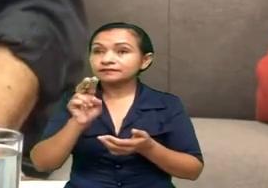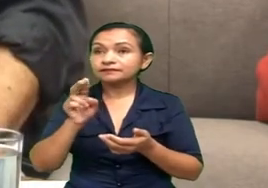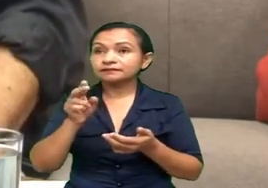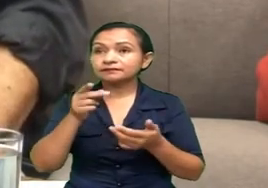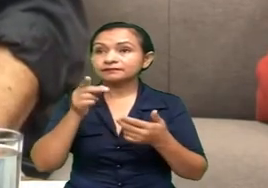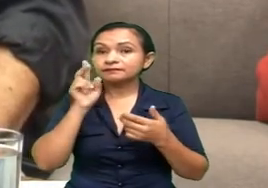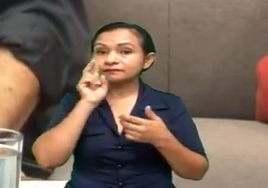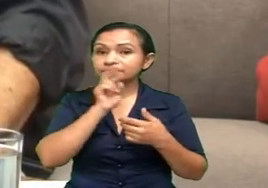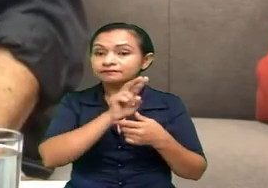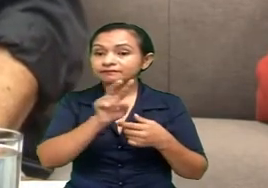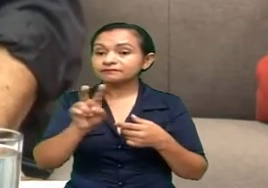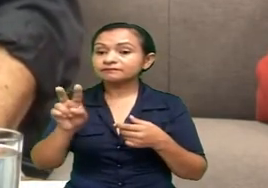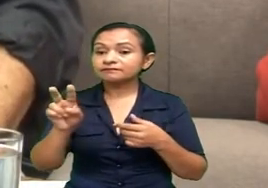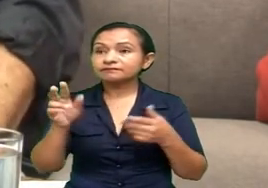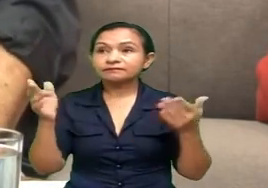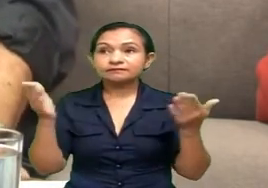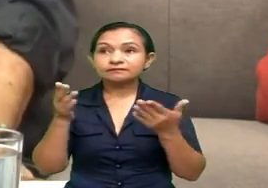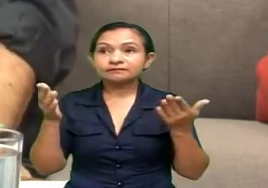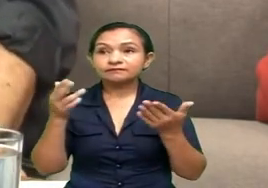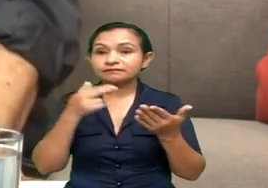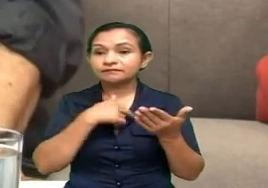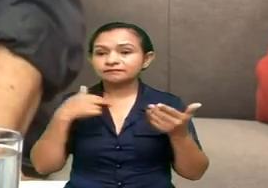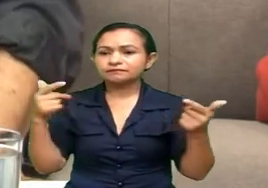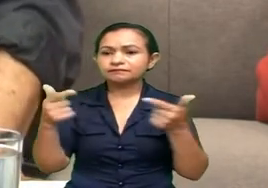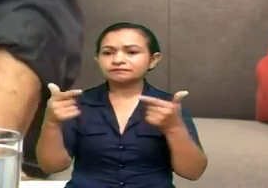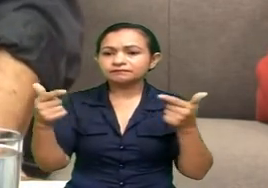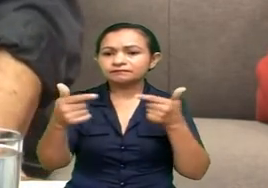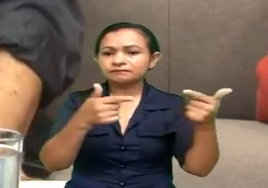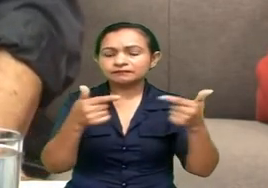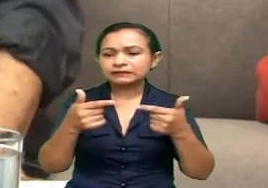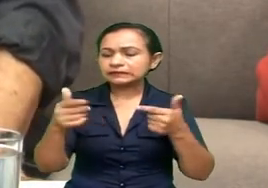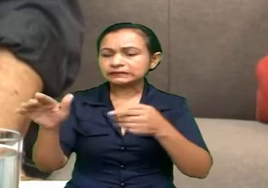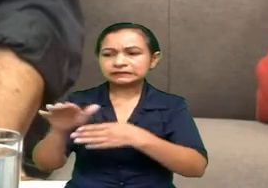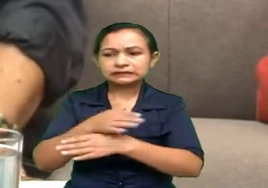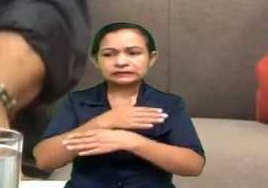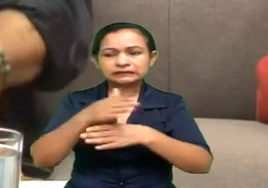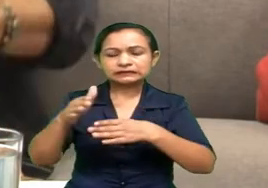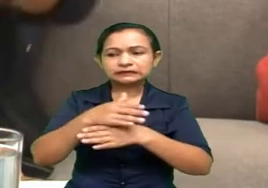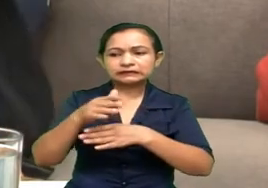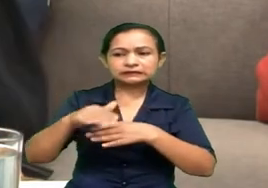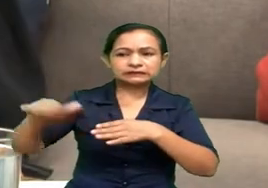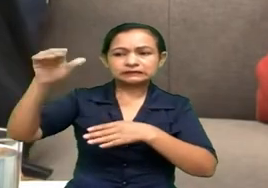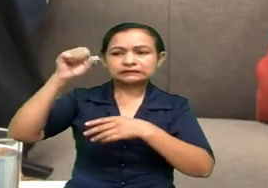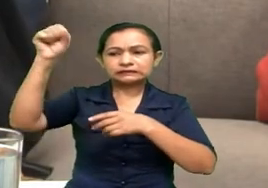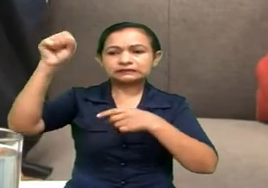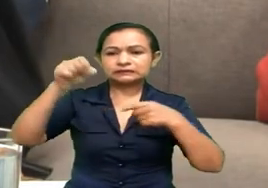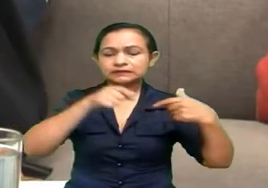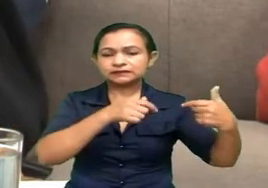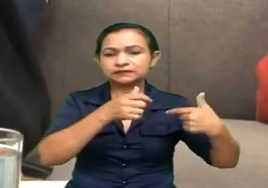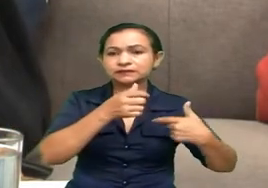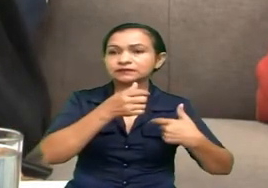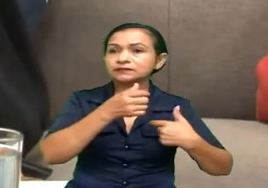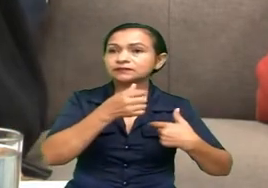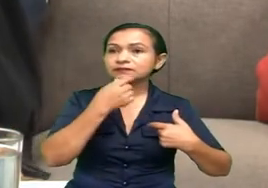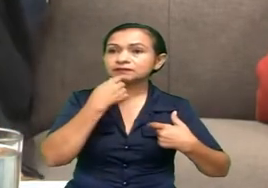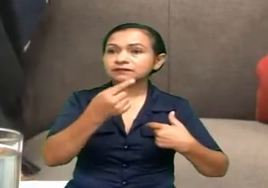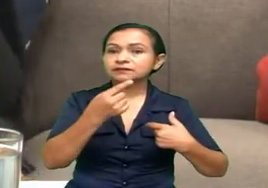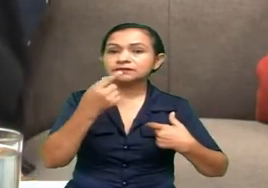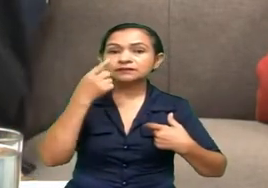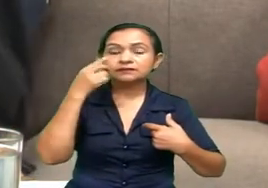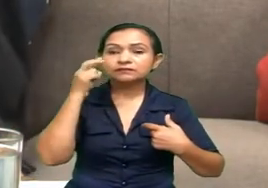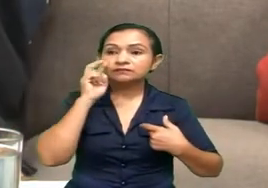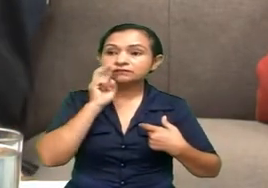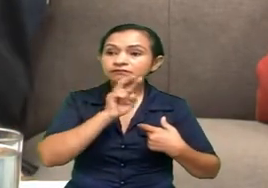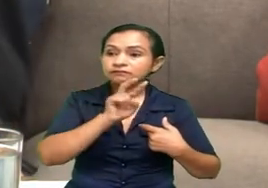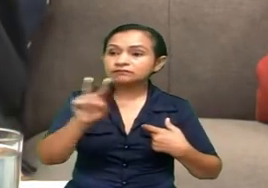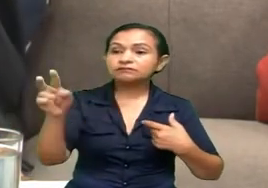está viendo pues un combate totalmente desigual. Entonces llegan sus soldados y sus tropas y le dicen, mire,